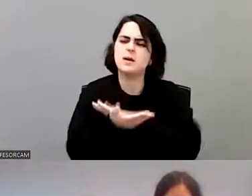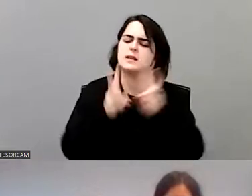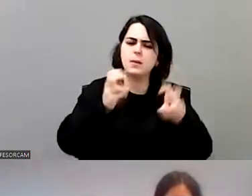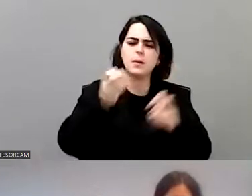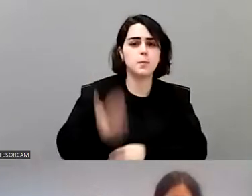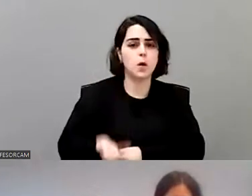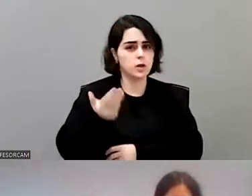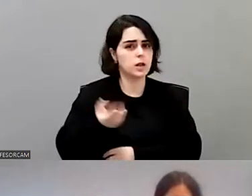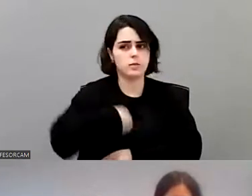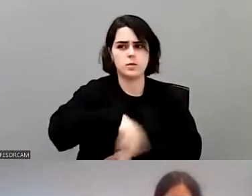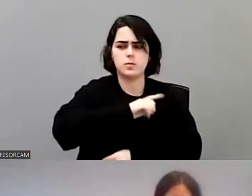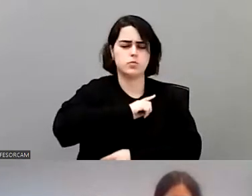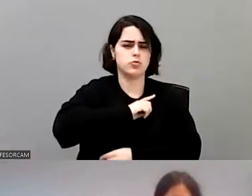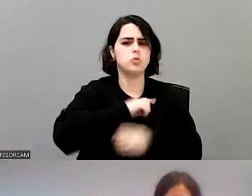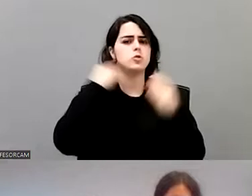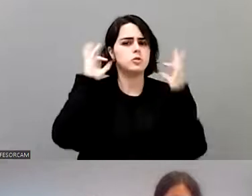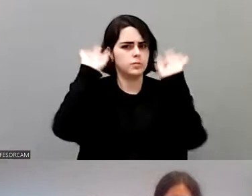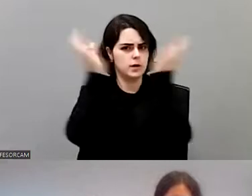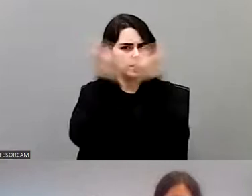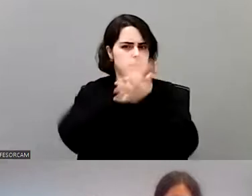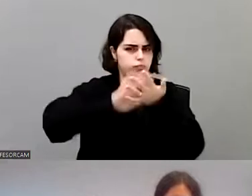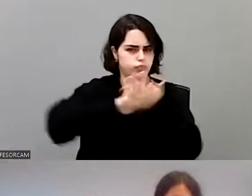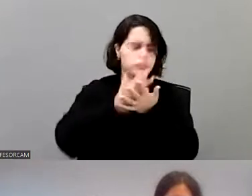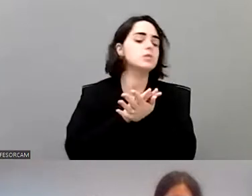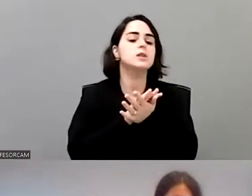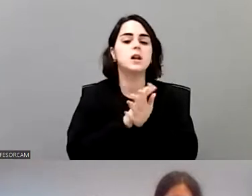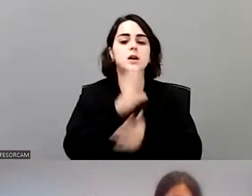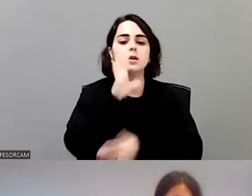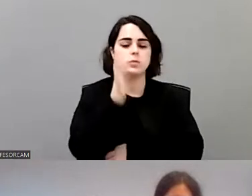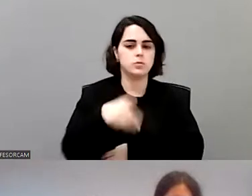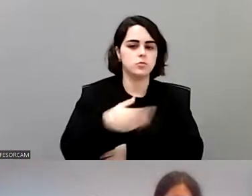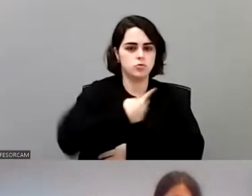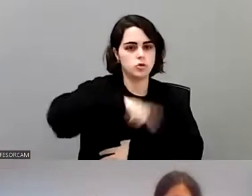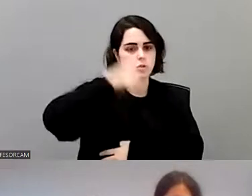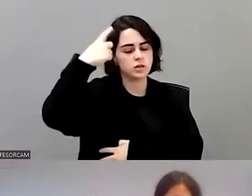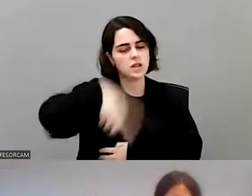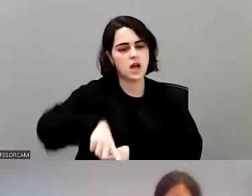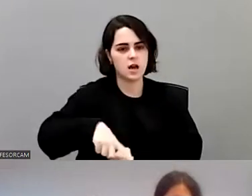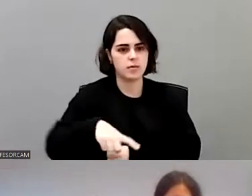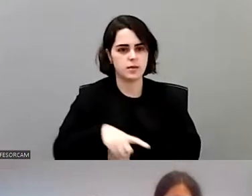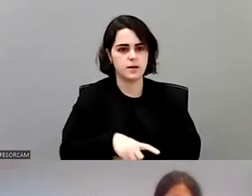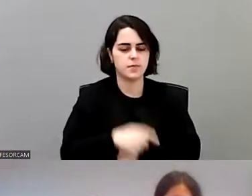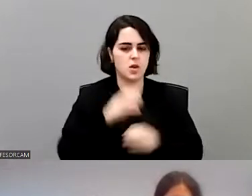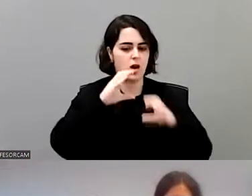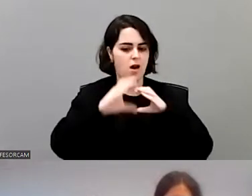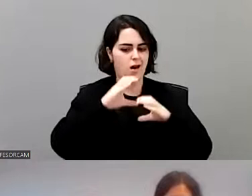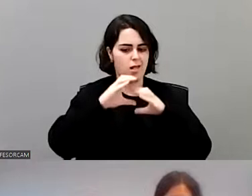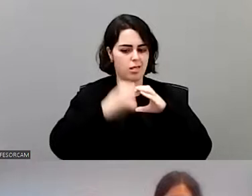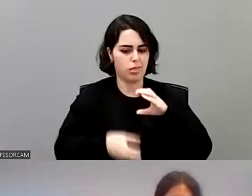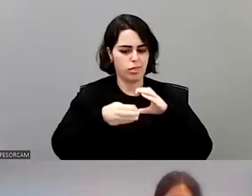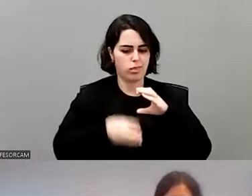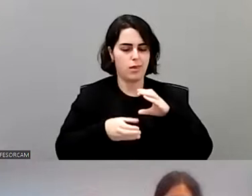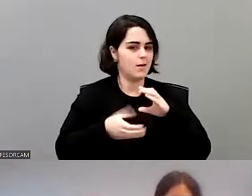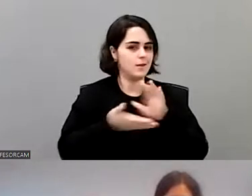que vamos a abordar en el seminario. Dado que, como bien sabemos, sin una comunicación efectiva no hay independencia,